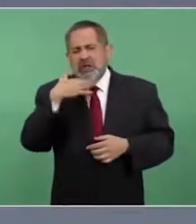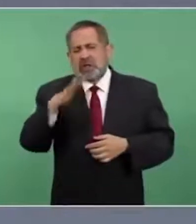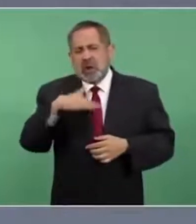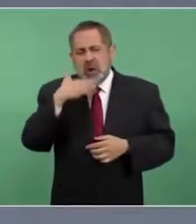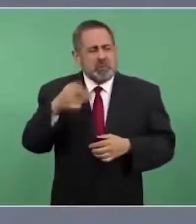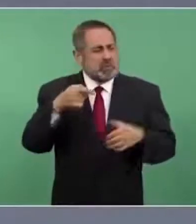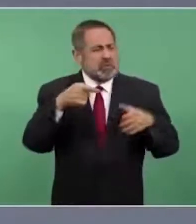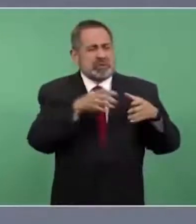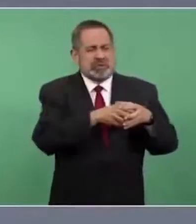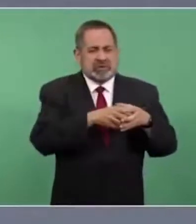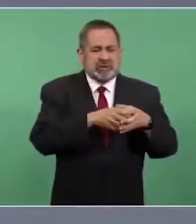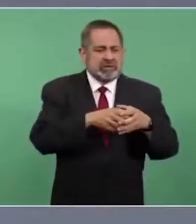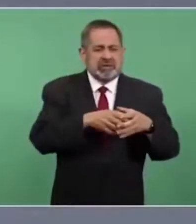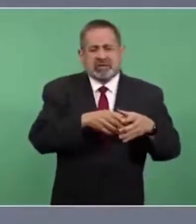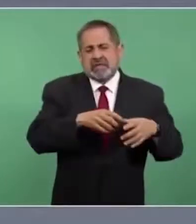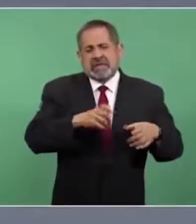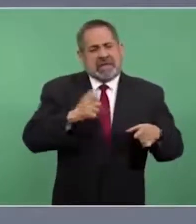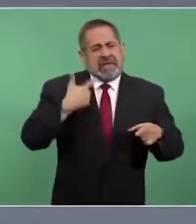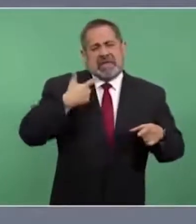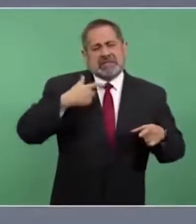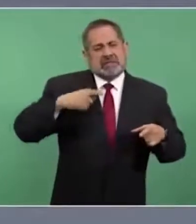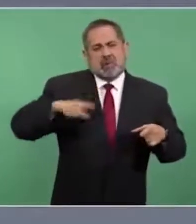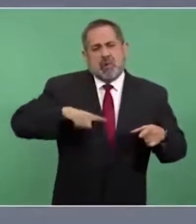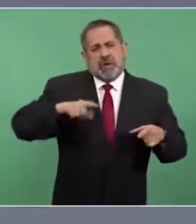corruptos del viejo régimen,